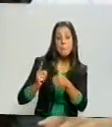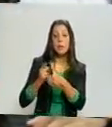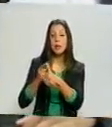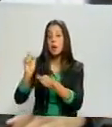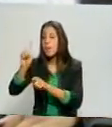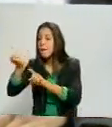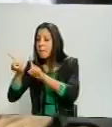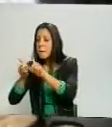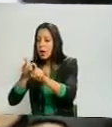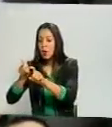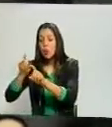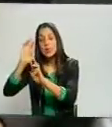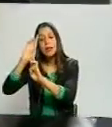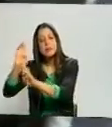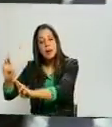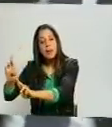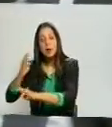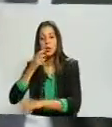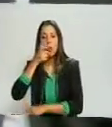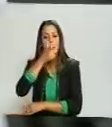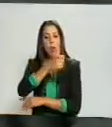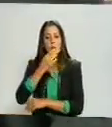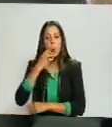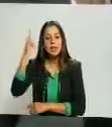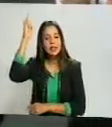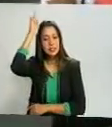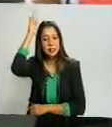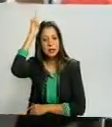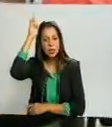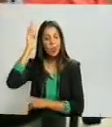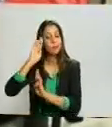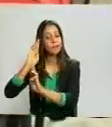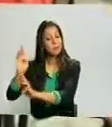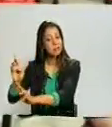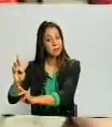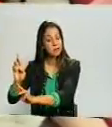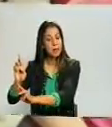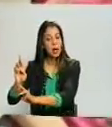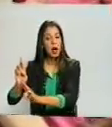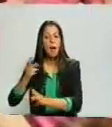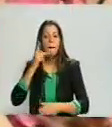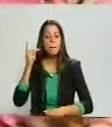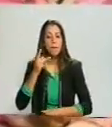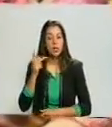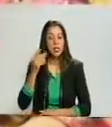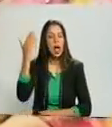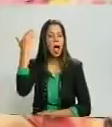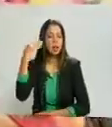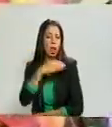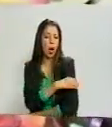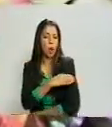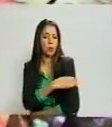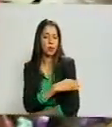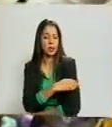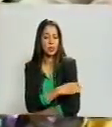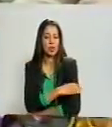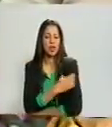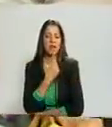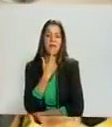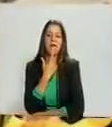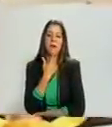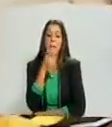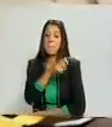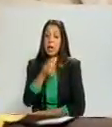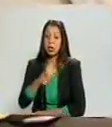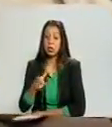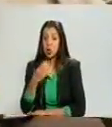como lo establece la ley. En la política minera punto fijista, la tierra y el